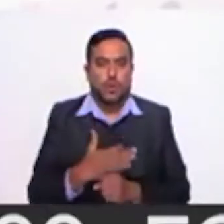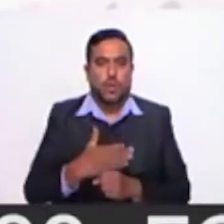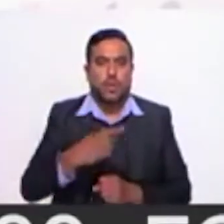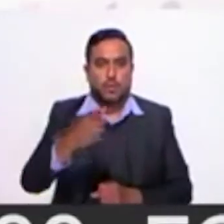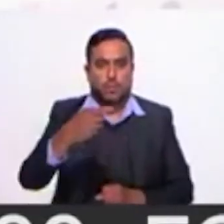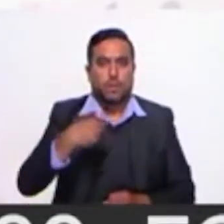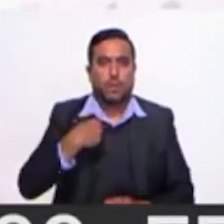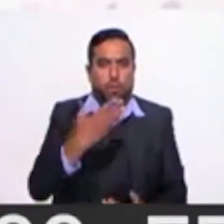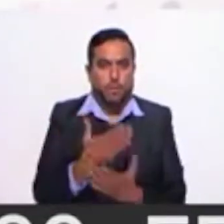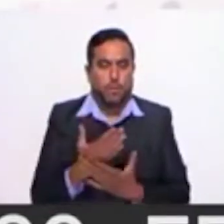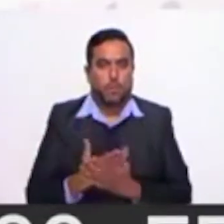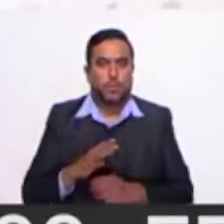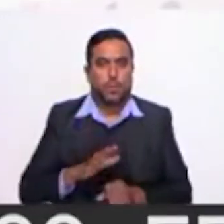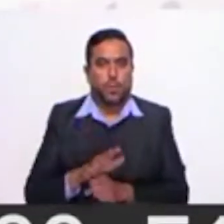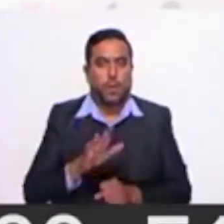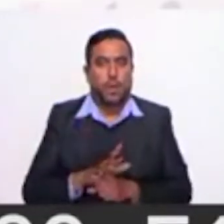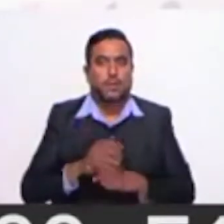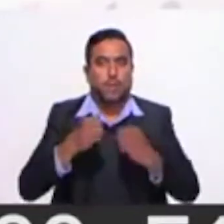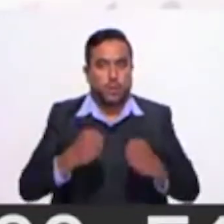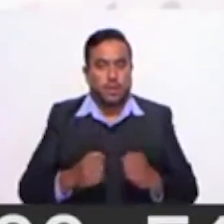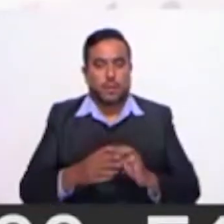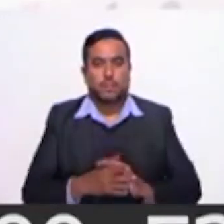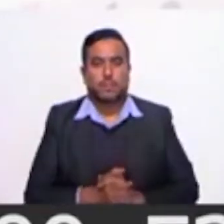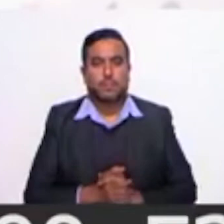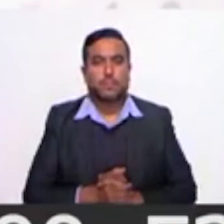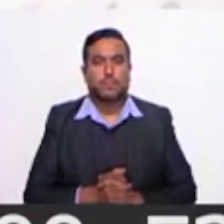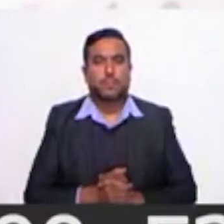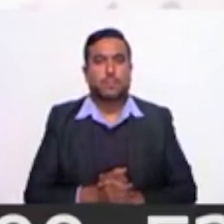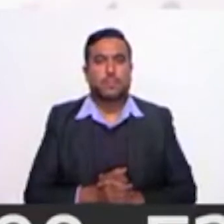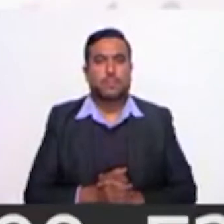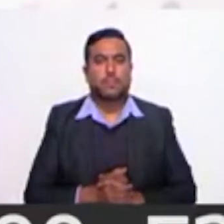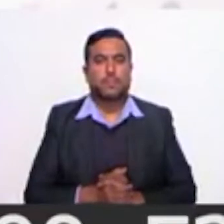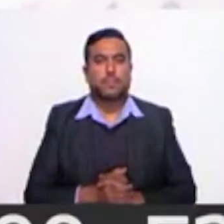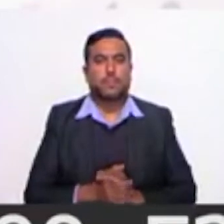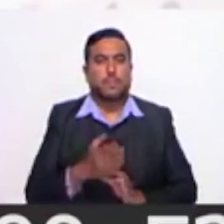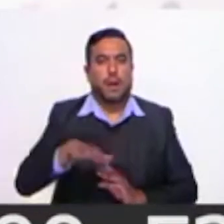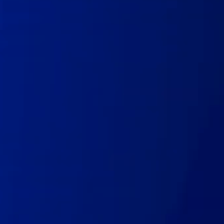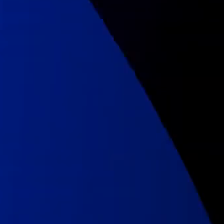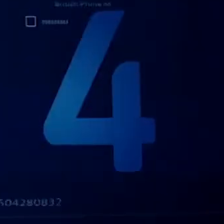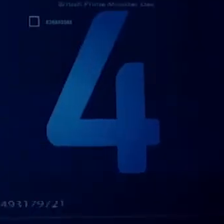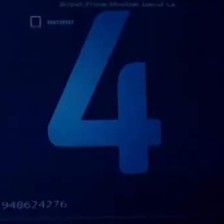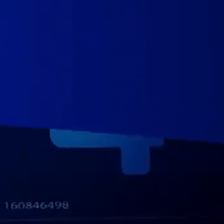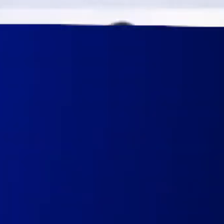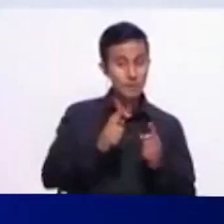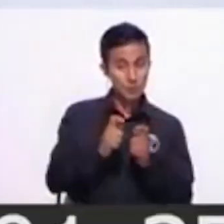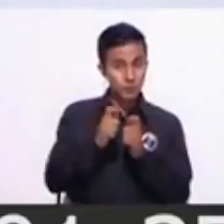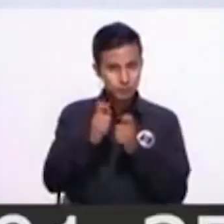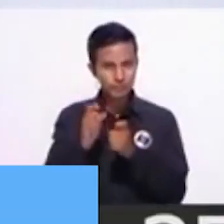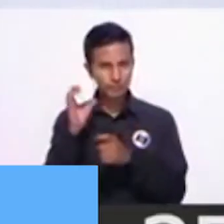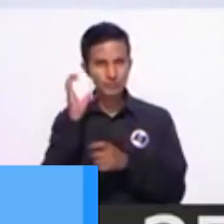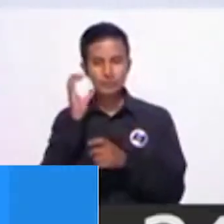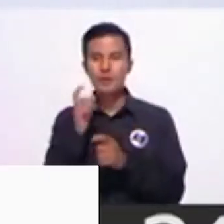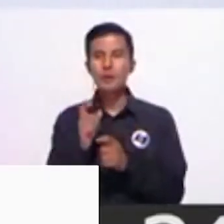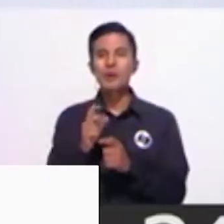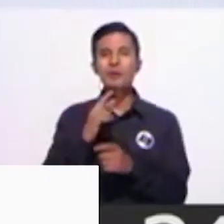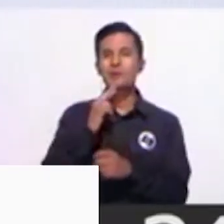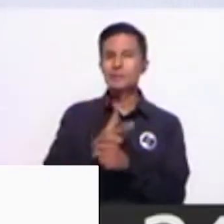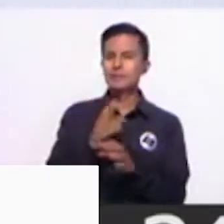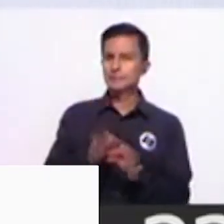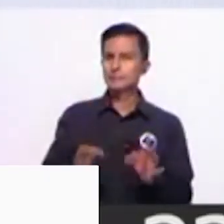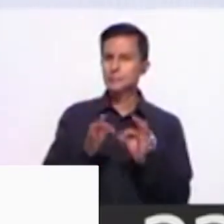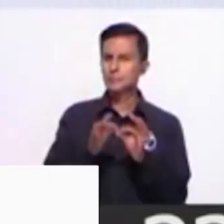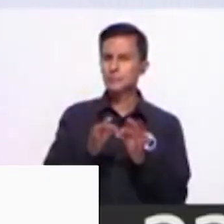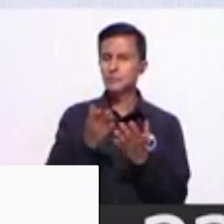Gutiérrez Campos, por el Partido Acción Nacional, también dijo estar lista para nuevos retos. Quiero ser presidenta municipal porque